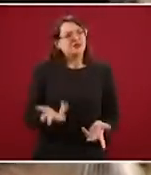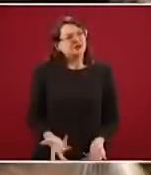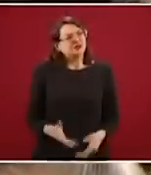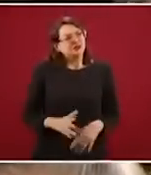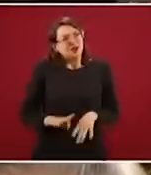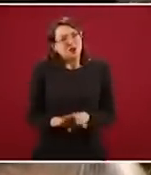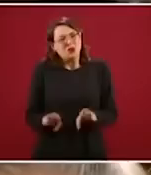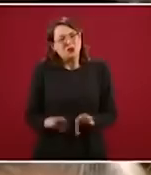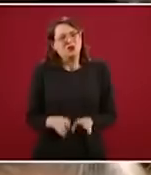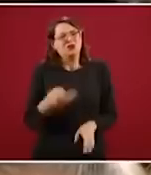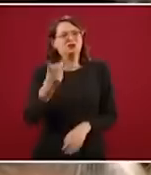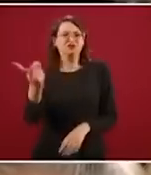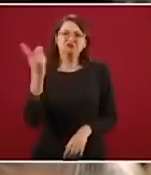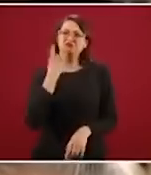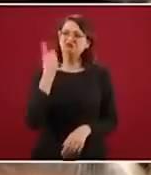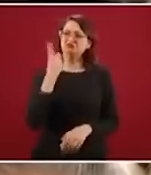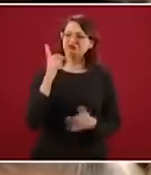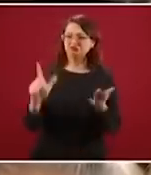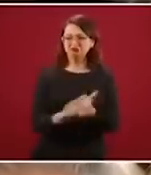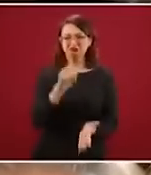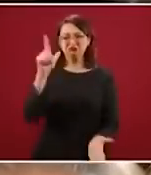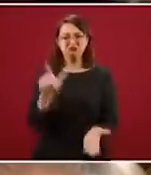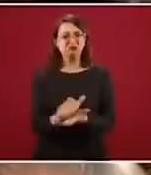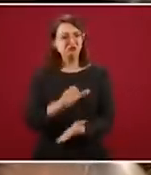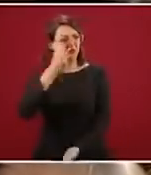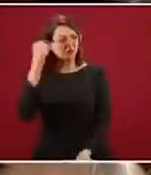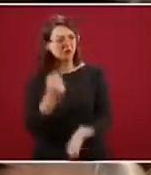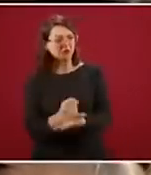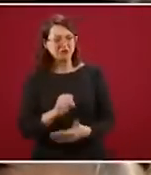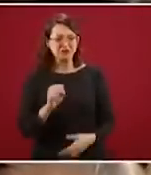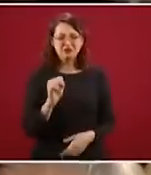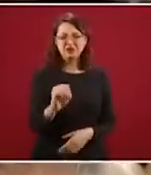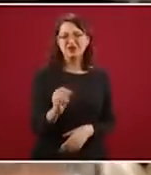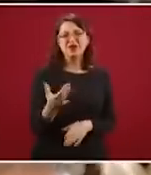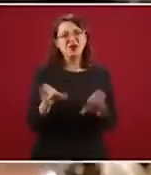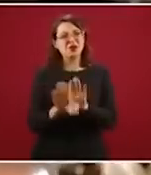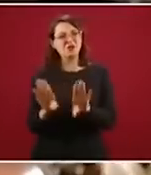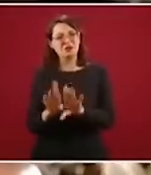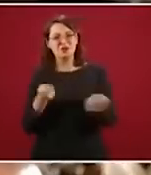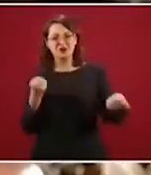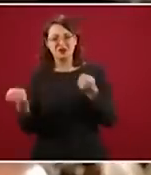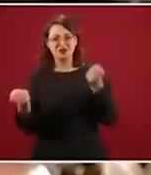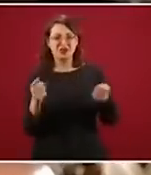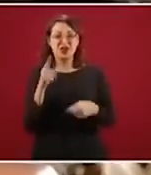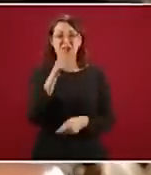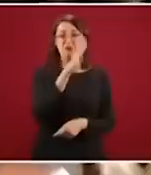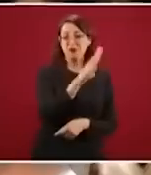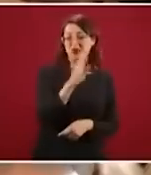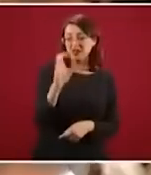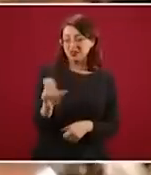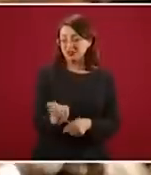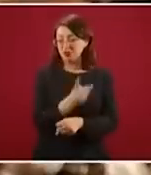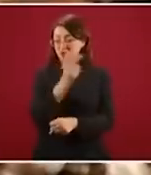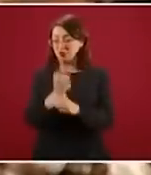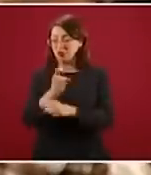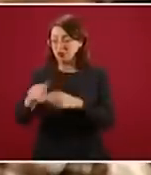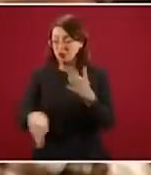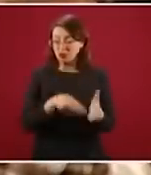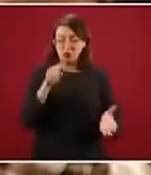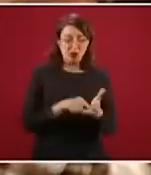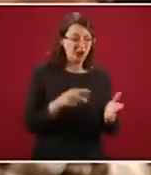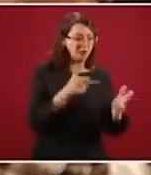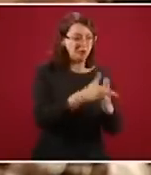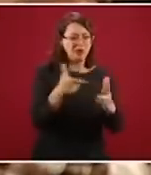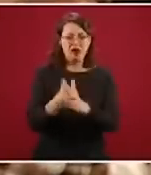se va a controlar? Estamos viendo que Baja California tiene el segundo lugar en homicidios. ¿Qué es lo que va a suceder con